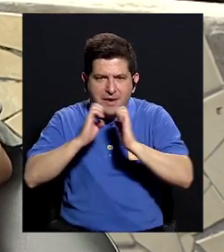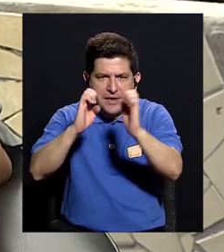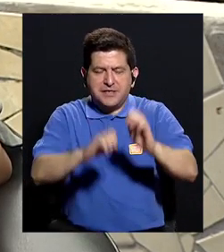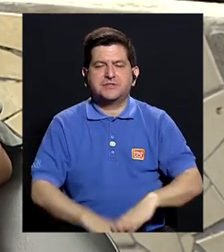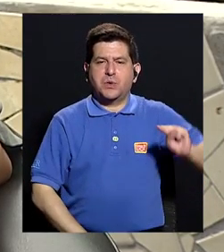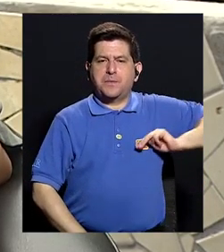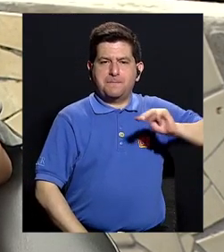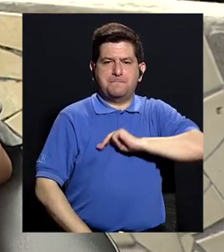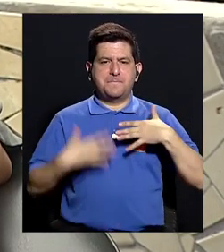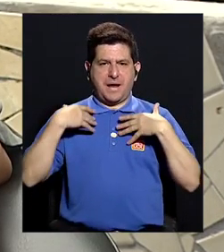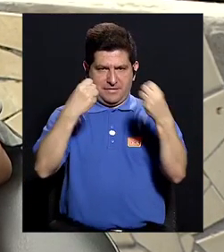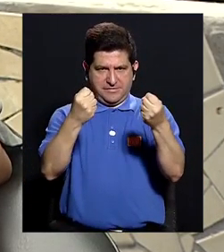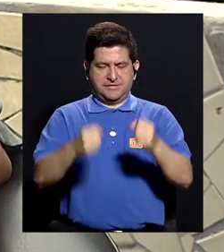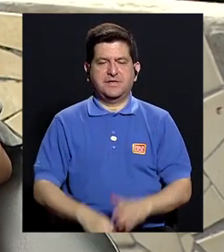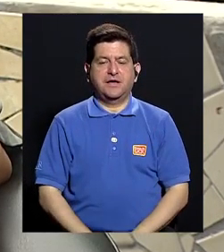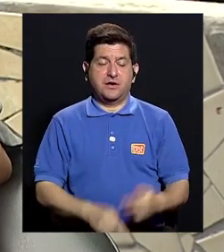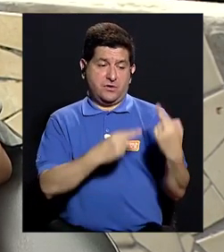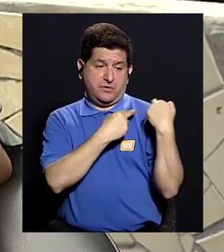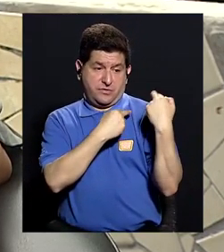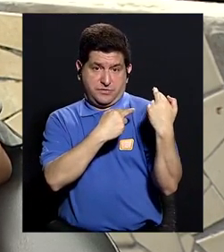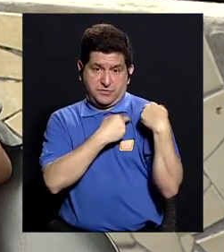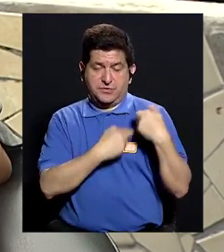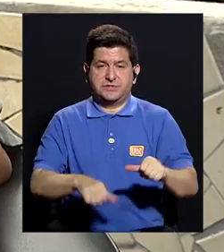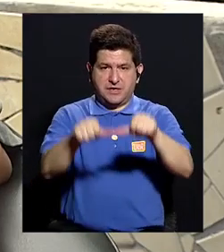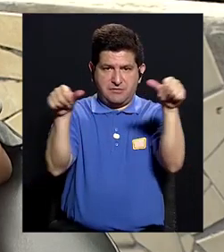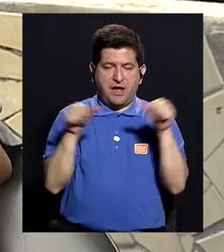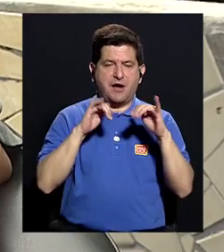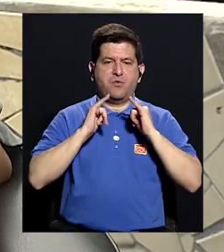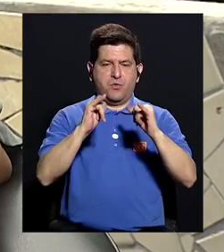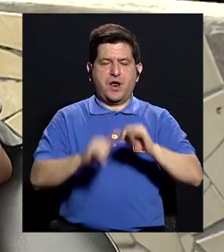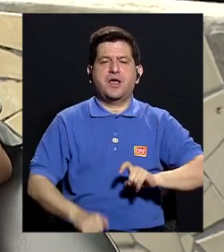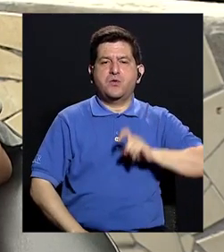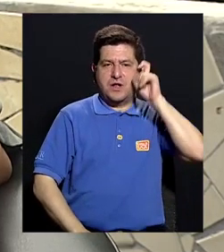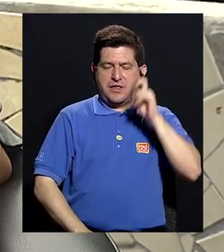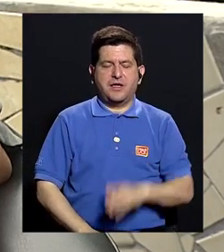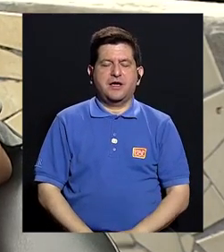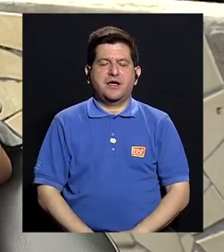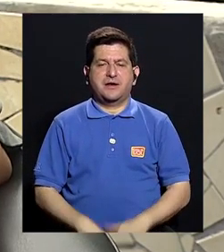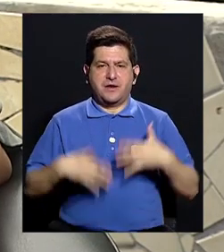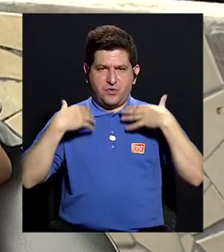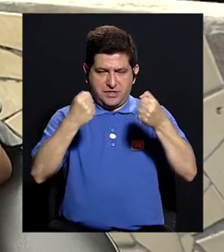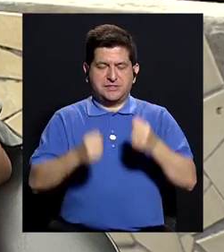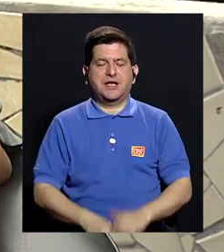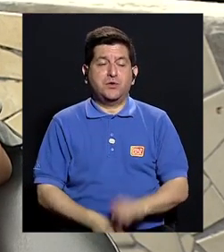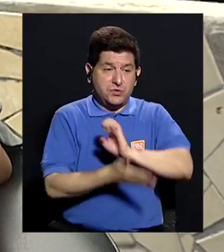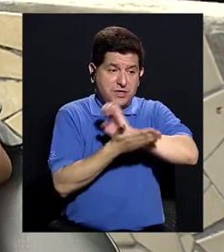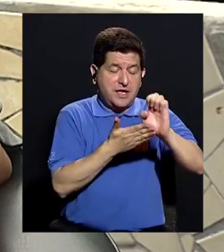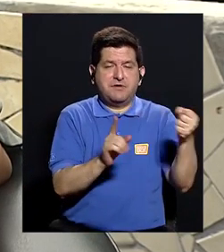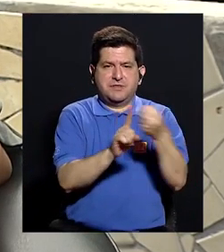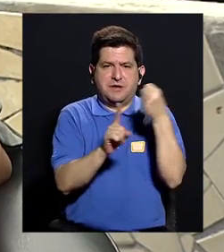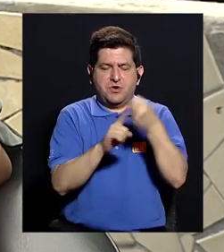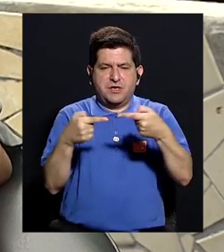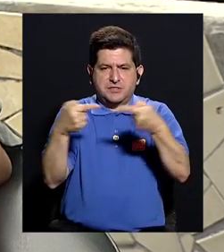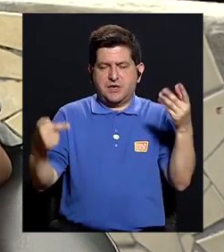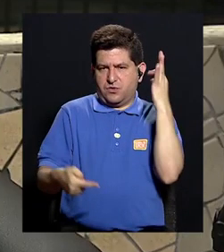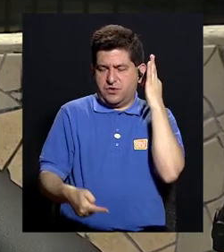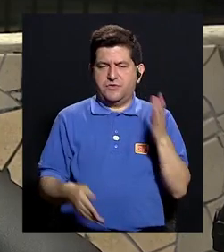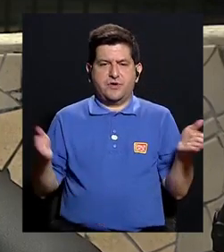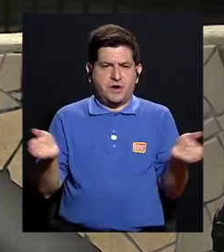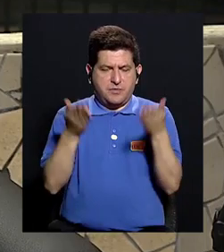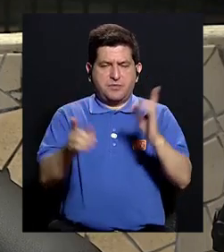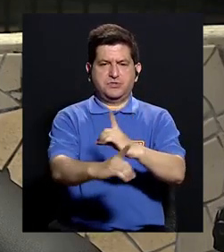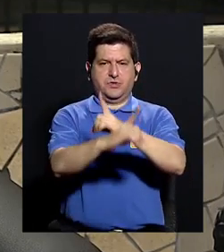Estratégica del Ministerio de Salud, encargada del Área de Igualdad de Género en Salud, Prevención y Atención de la Violencia contra las Mujeres